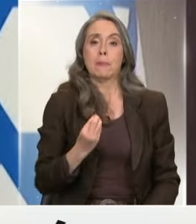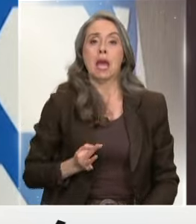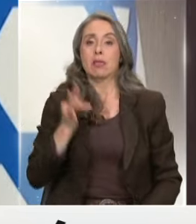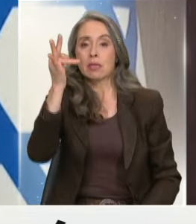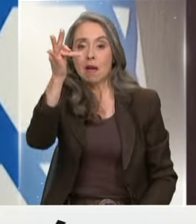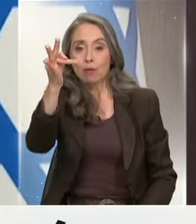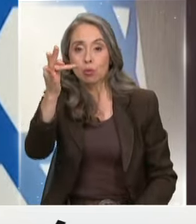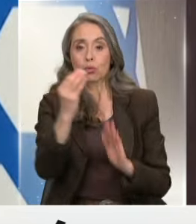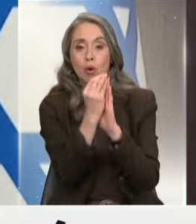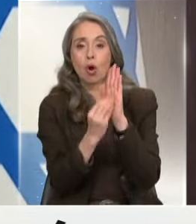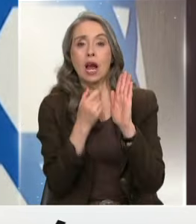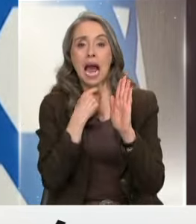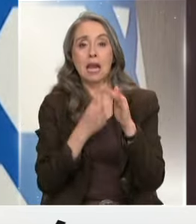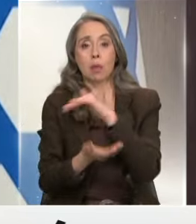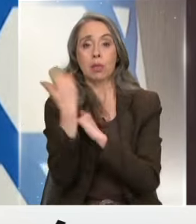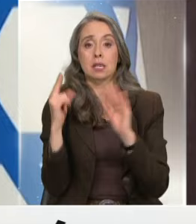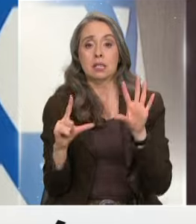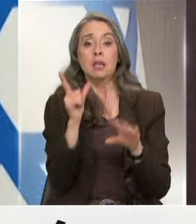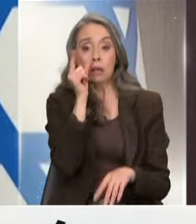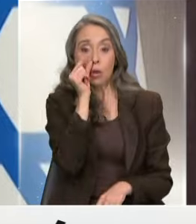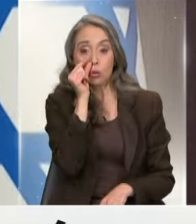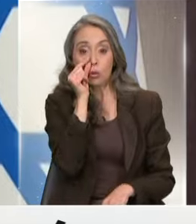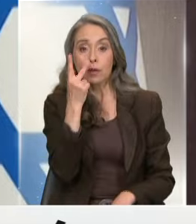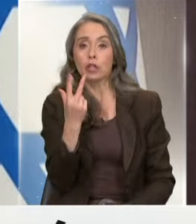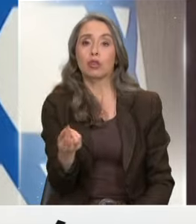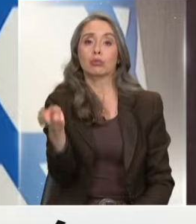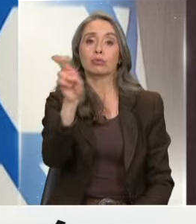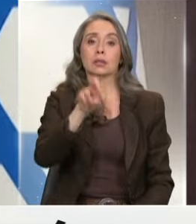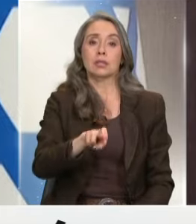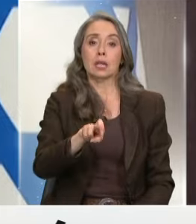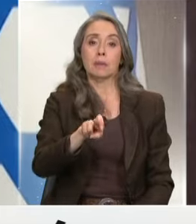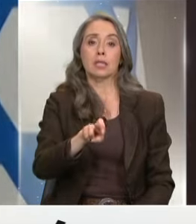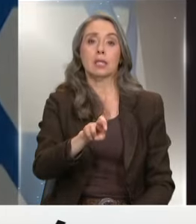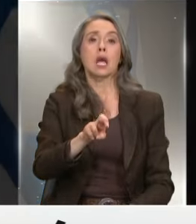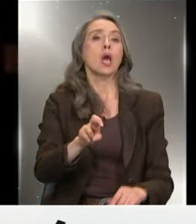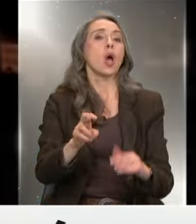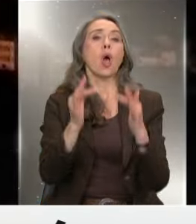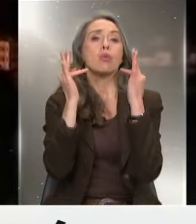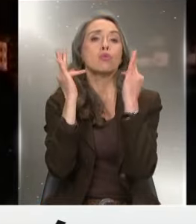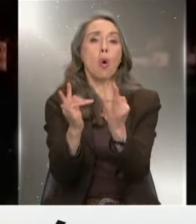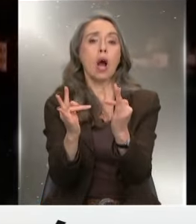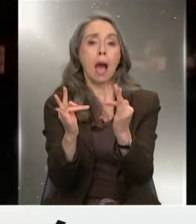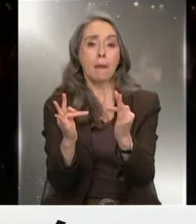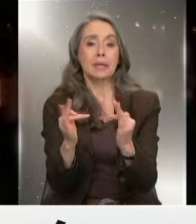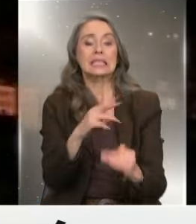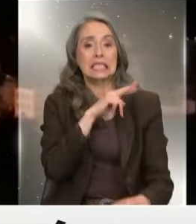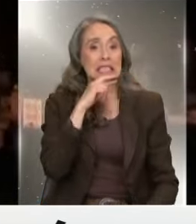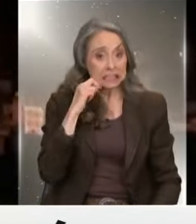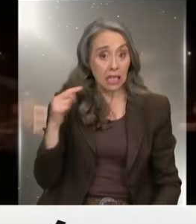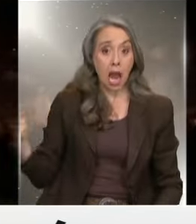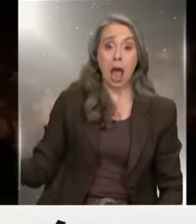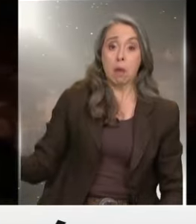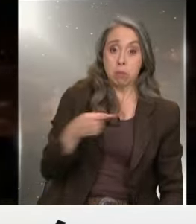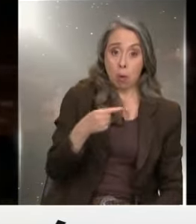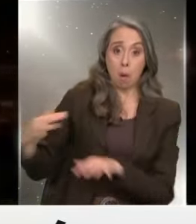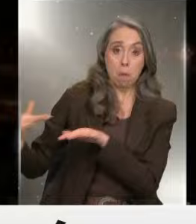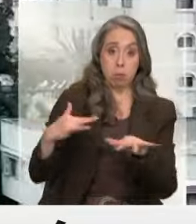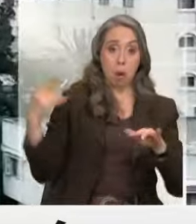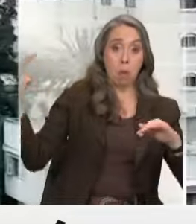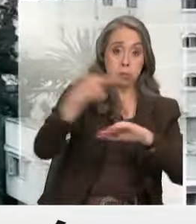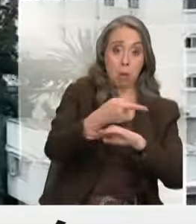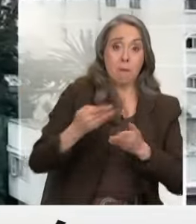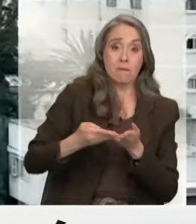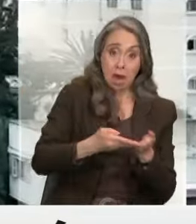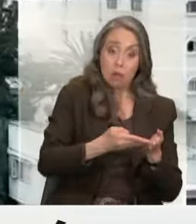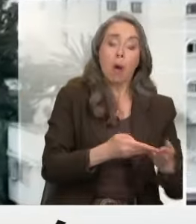para garantizar que lo que pasó el 7 de octubre no vuelva a suceder nunca más. Israel inició así una de sus operaciones